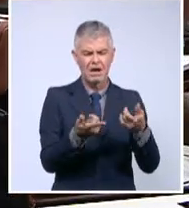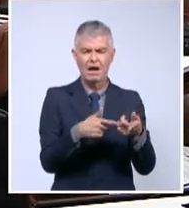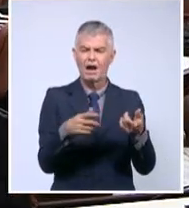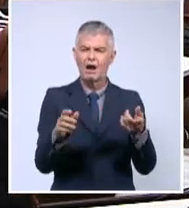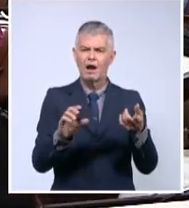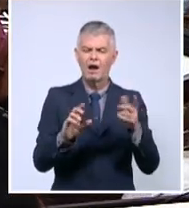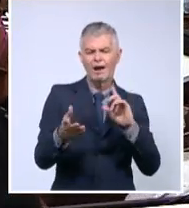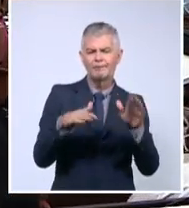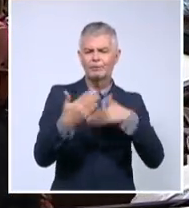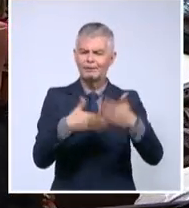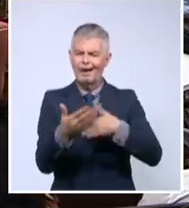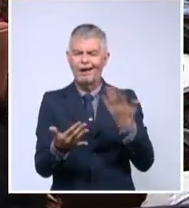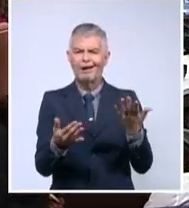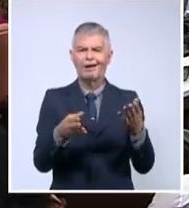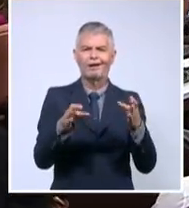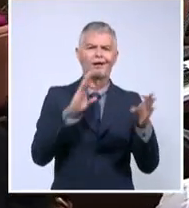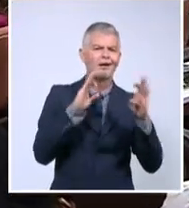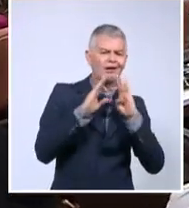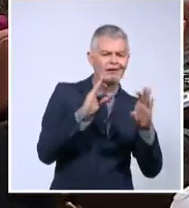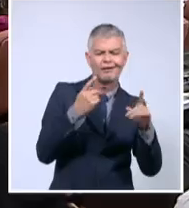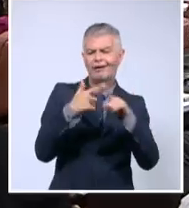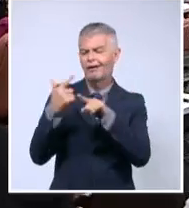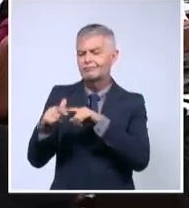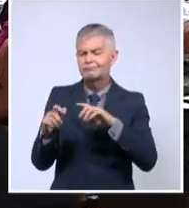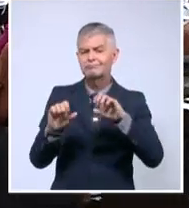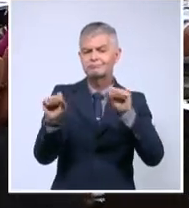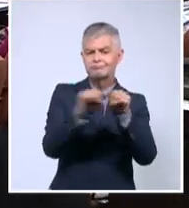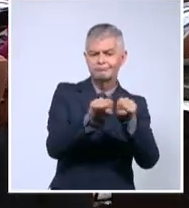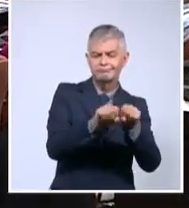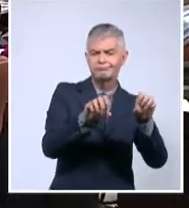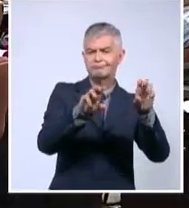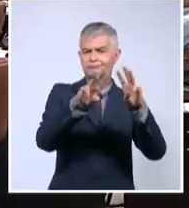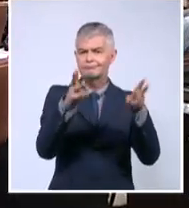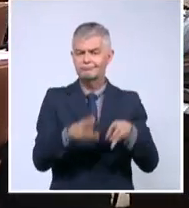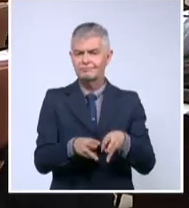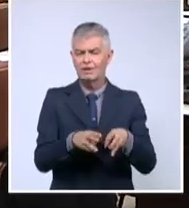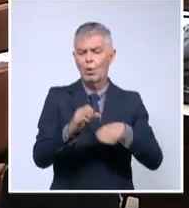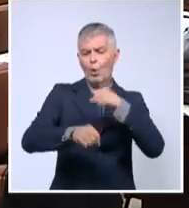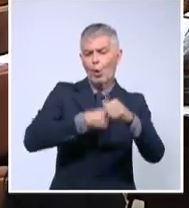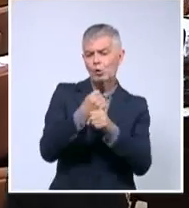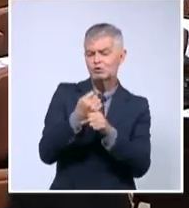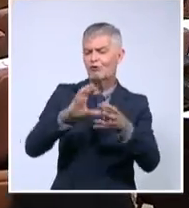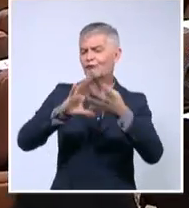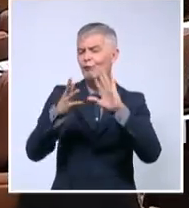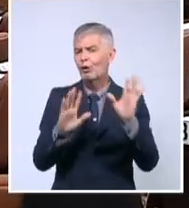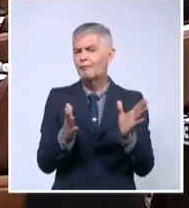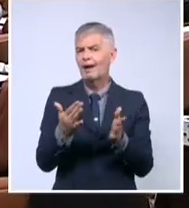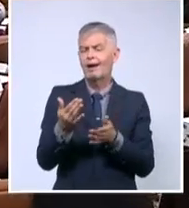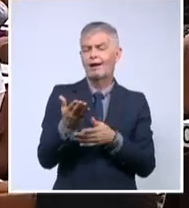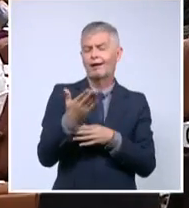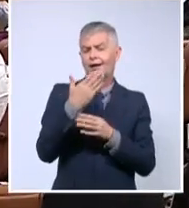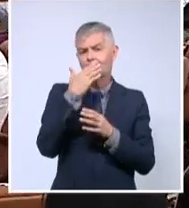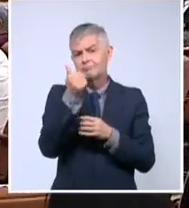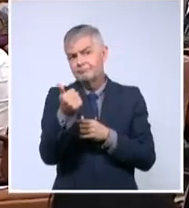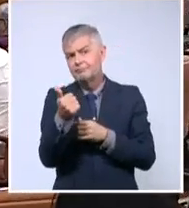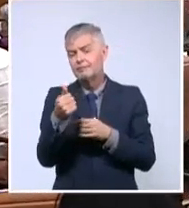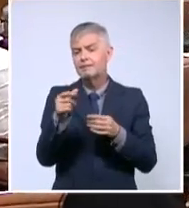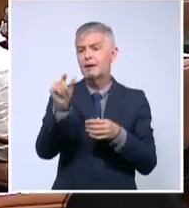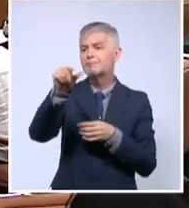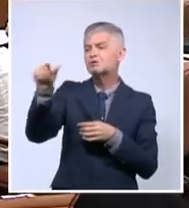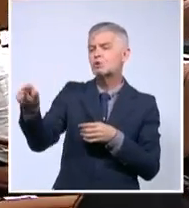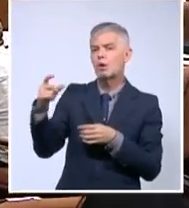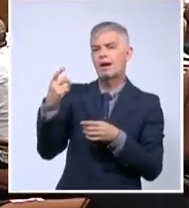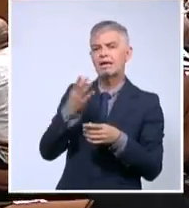redes, del uso de medios y fórmulas que resultan efectivas para públicos sensibles y cultos, nos